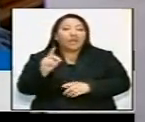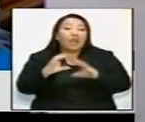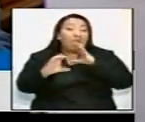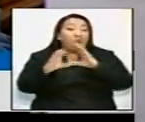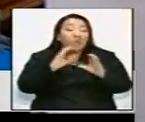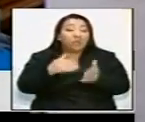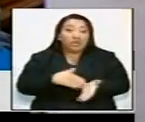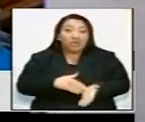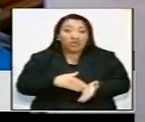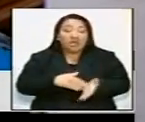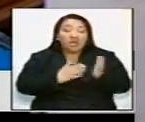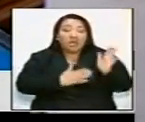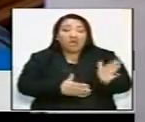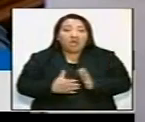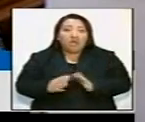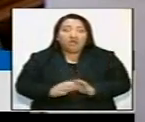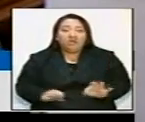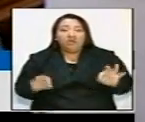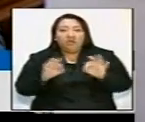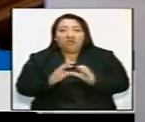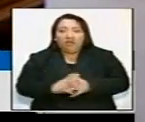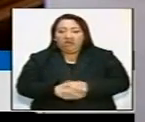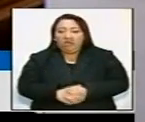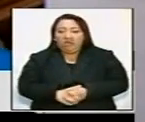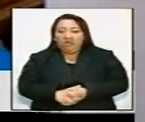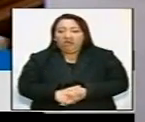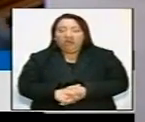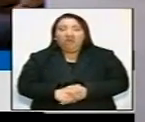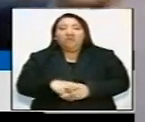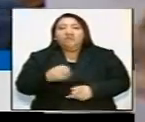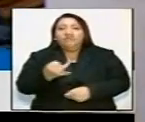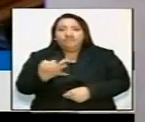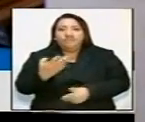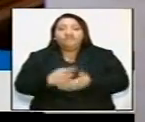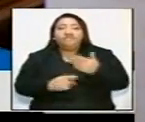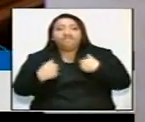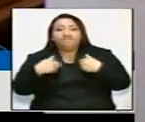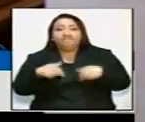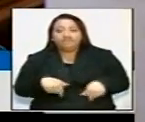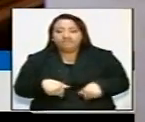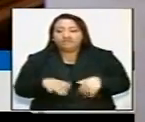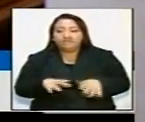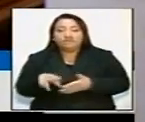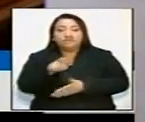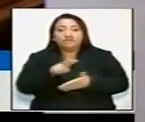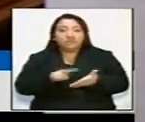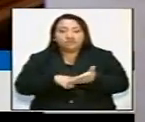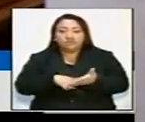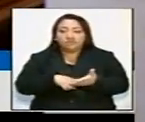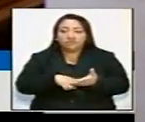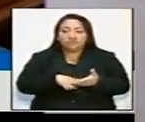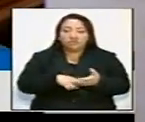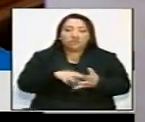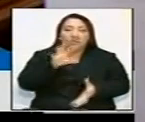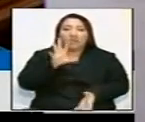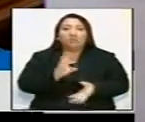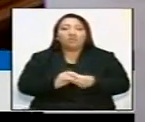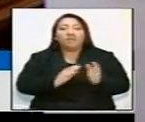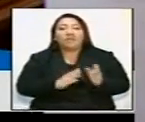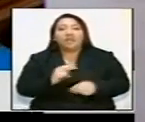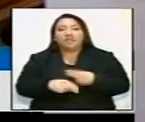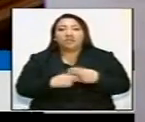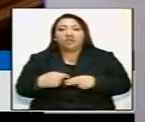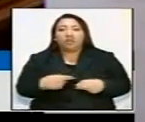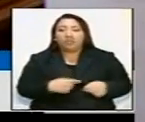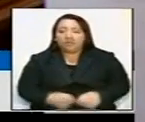comunicación del plan es importante. ¿Cuántos de los que estamos aquí hemos leído de manera integral el Plan Nacional